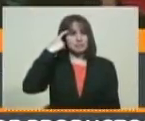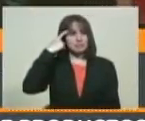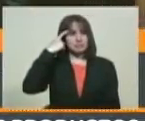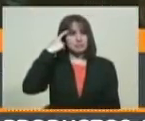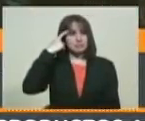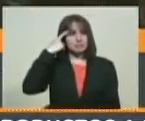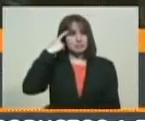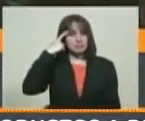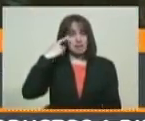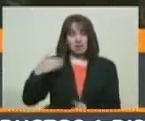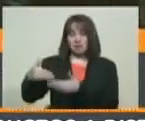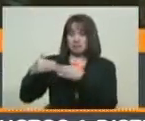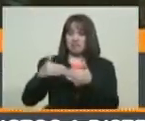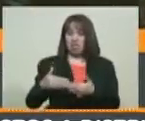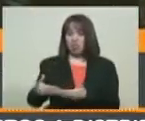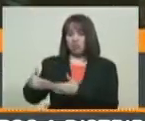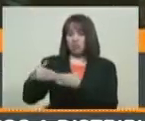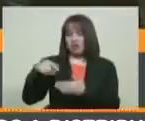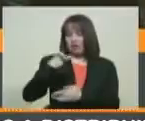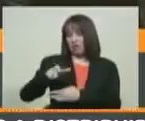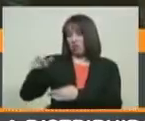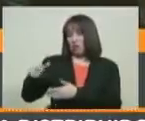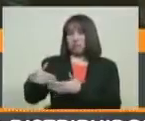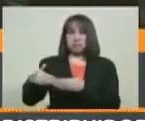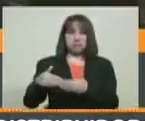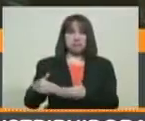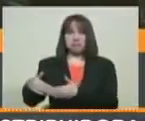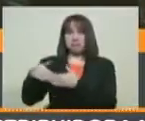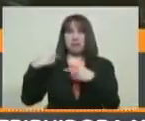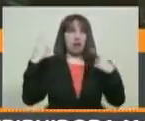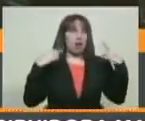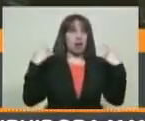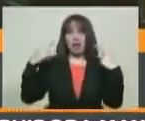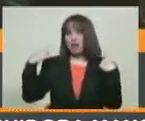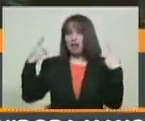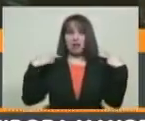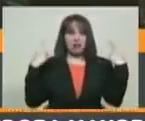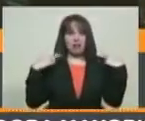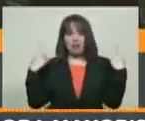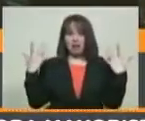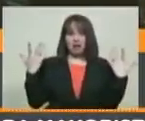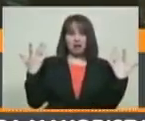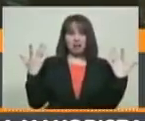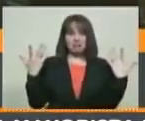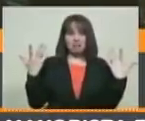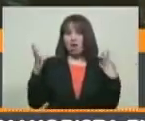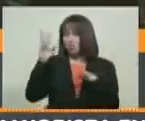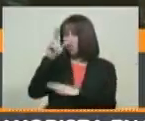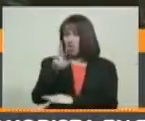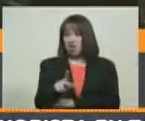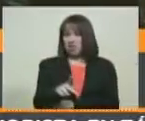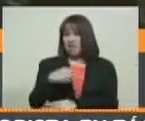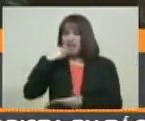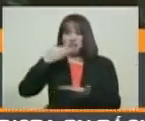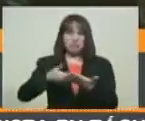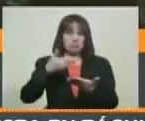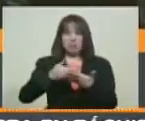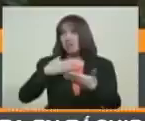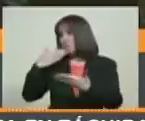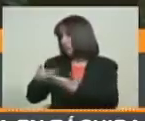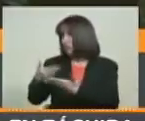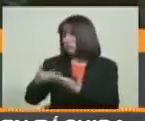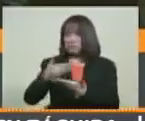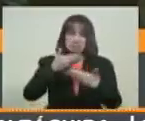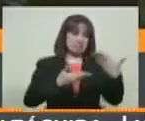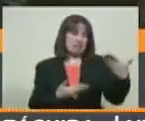Los gringos están como locos. Todos los días declara uno peor que el otro.